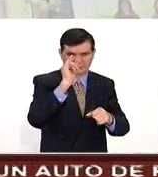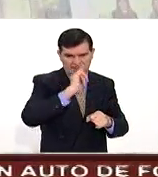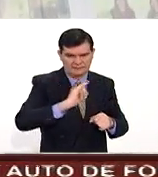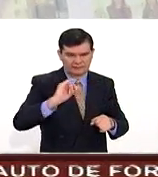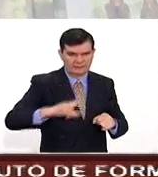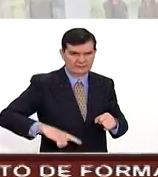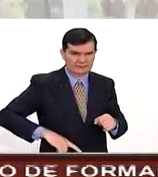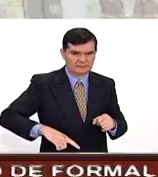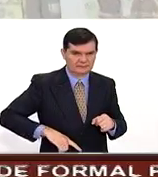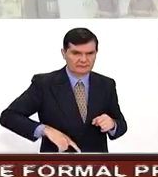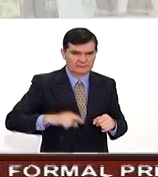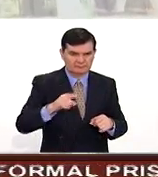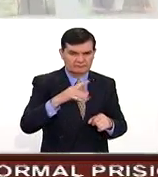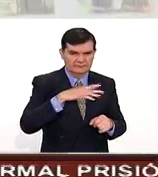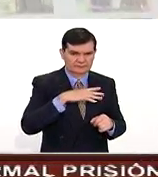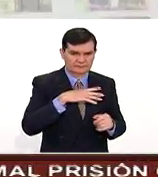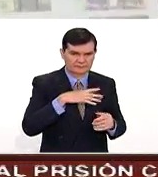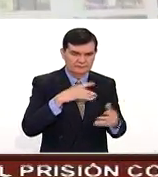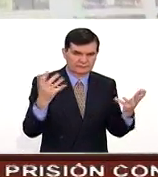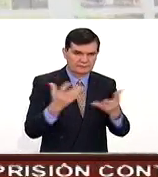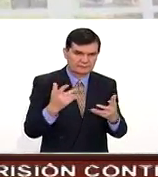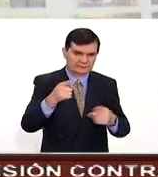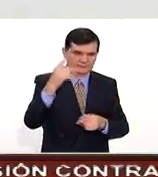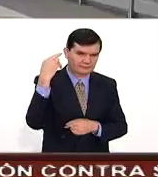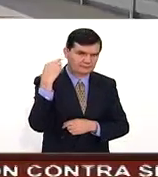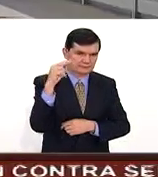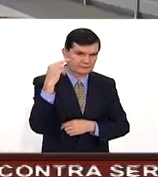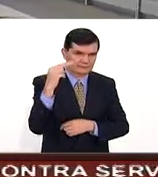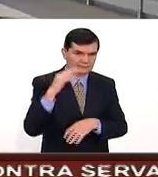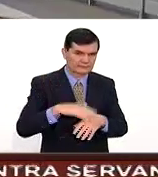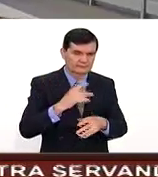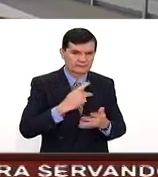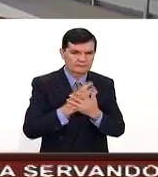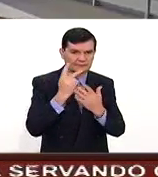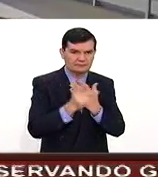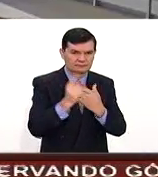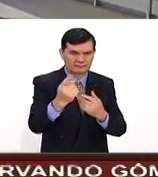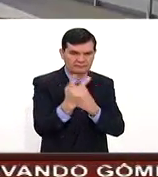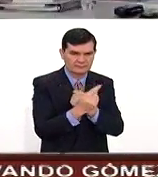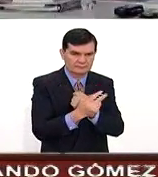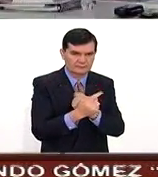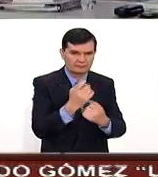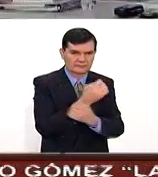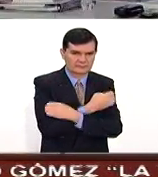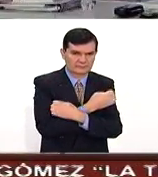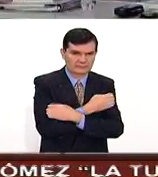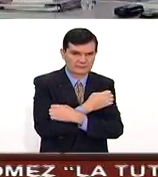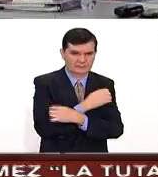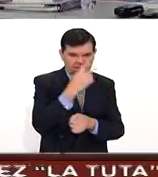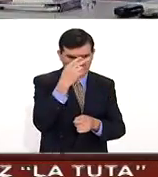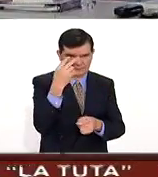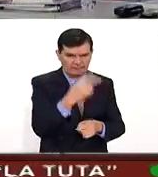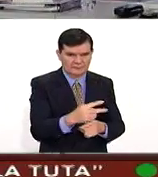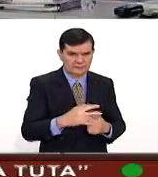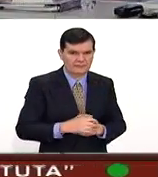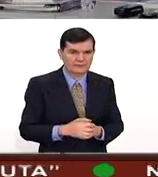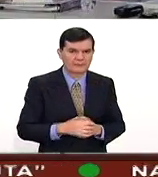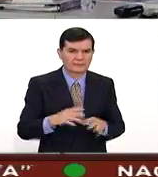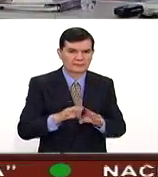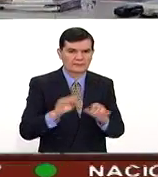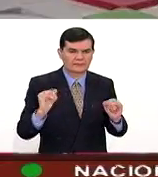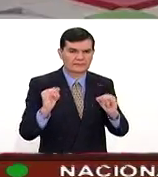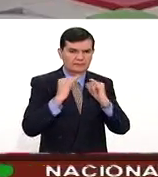de Gobierno, que se realizó en Veracruz a propuesta de Televisión Educativa de México y el